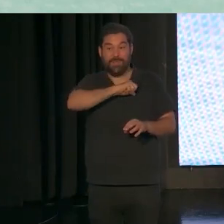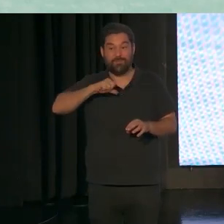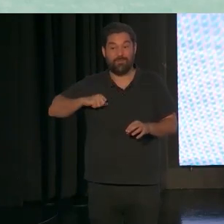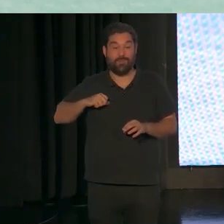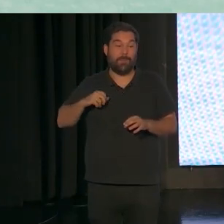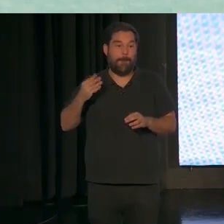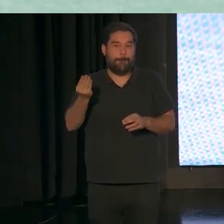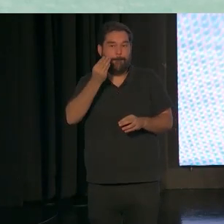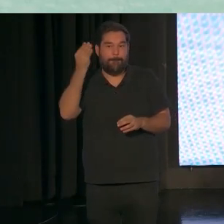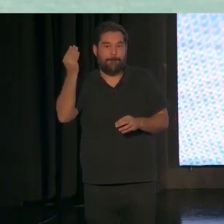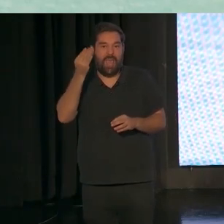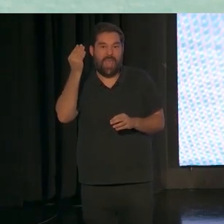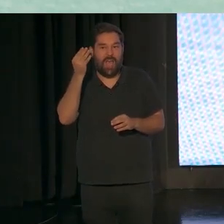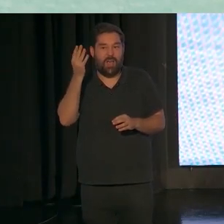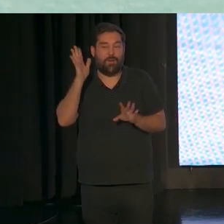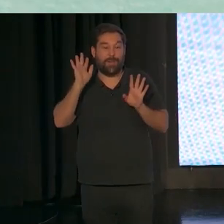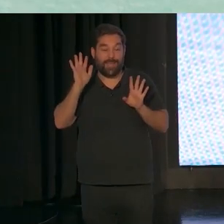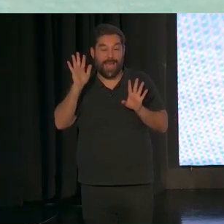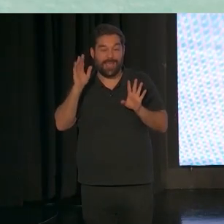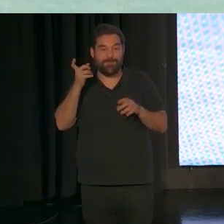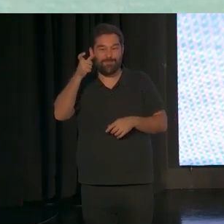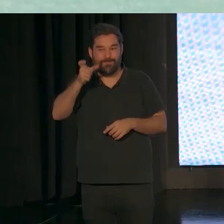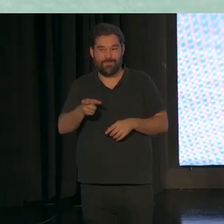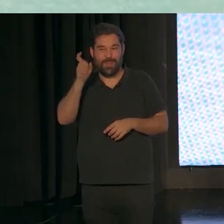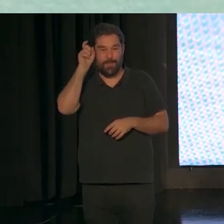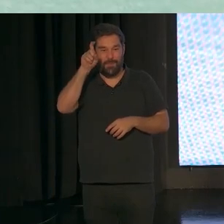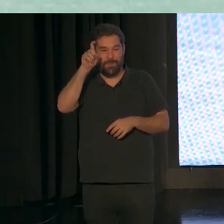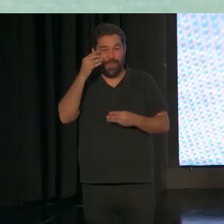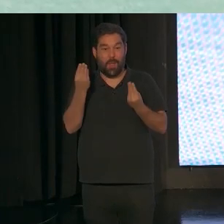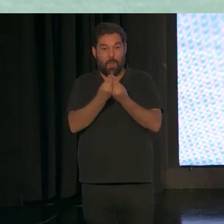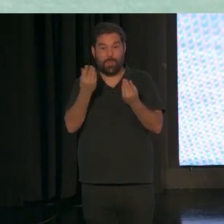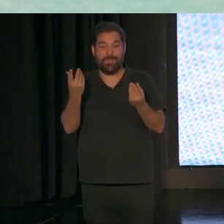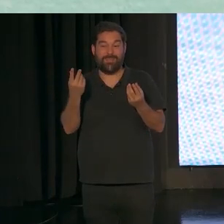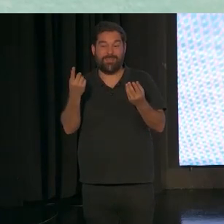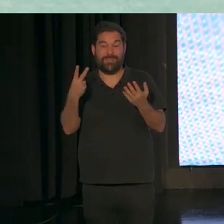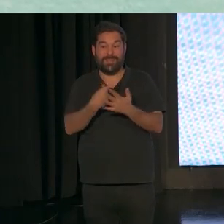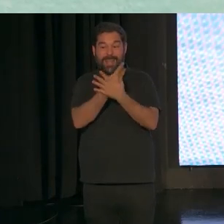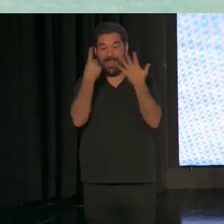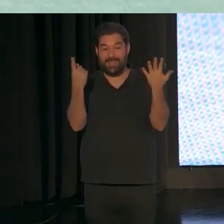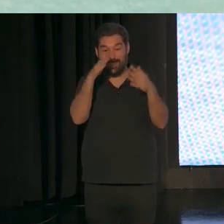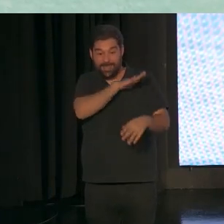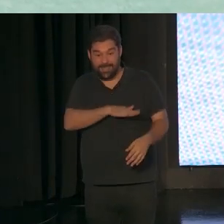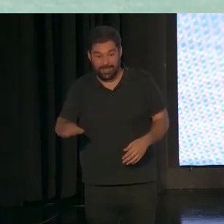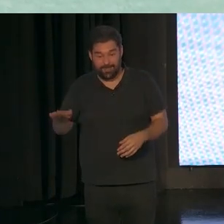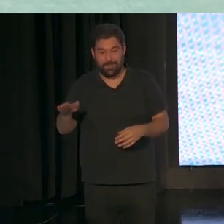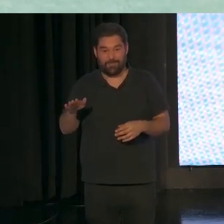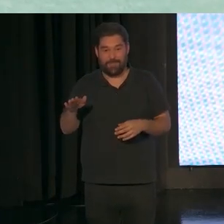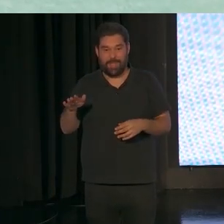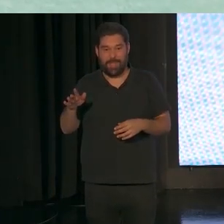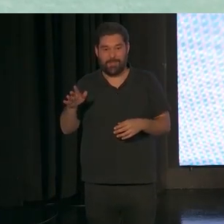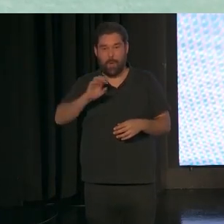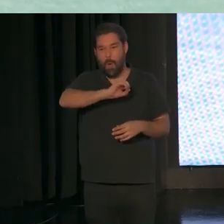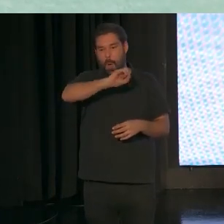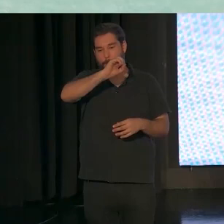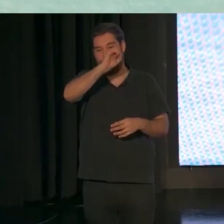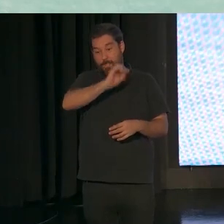16 niños tú te vas a un montón de países occidentales y lo que están es con un número de una persona